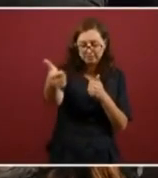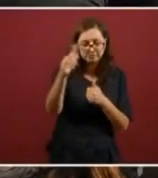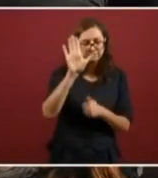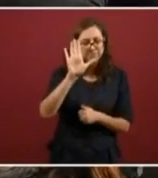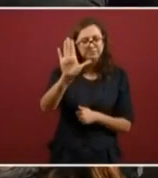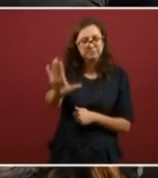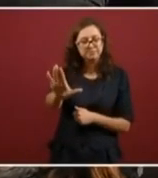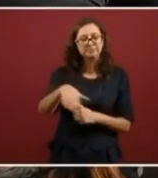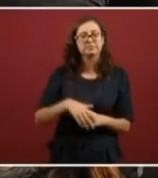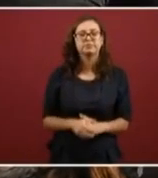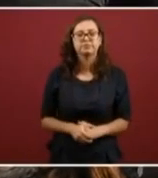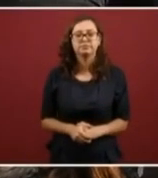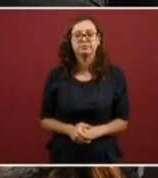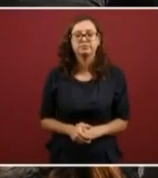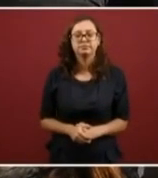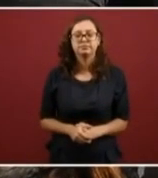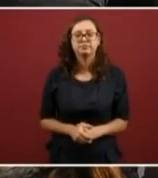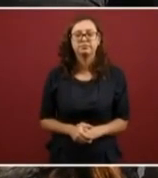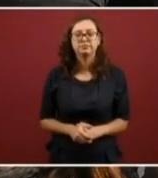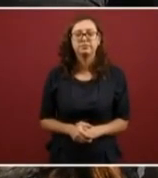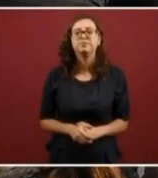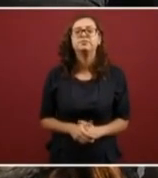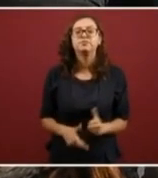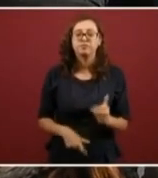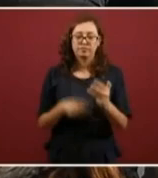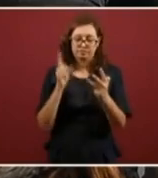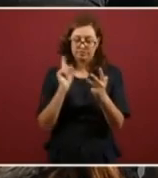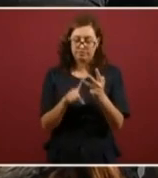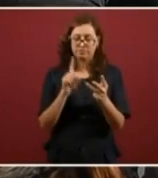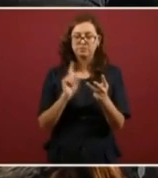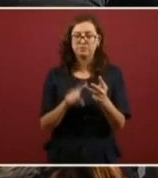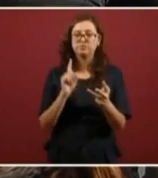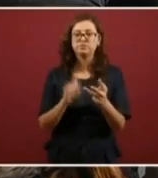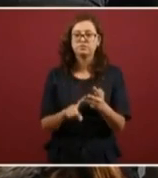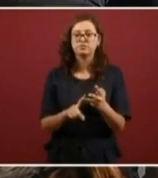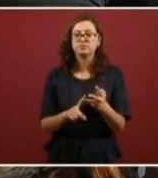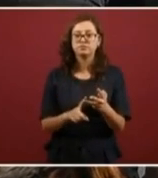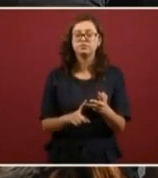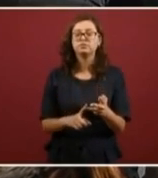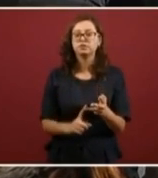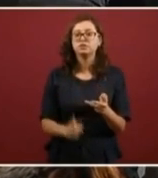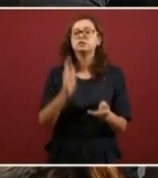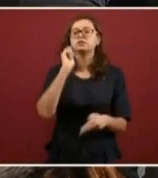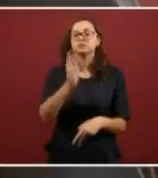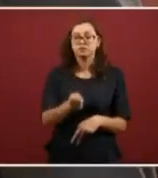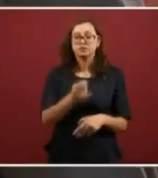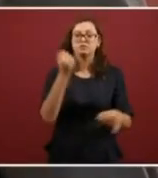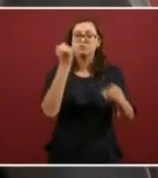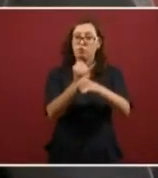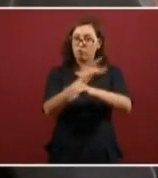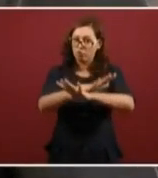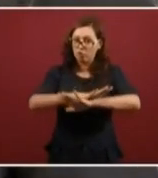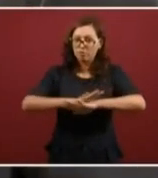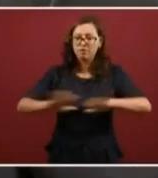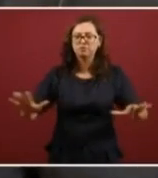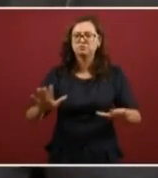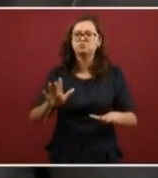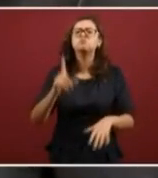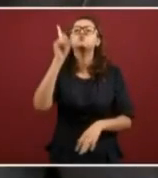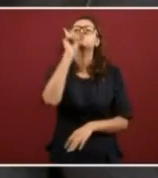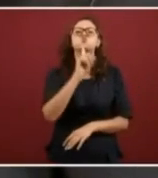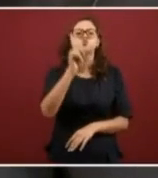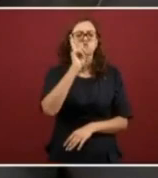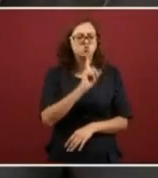Y lo tercero, porque eso sí nos corresponde, es garantizar el derecho a la información, que venga